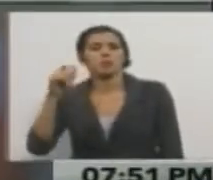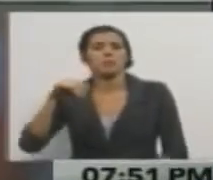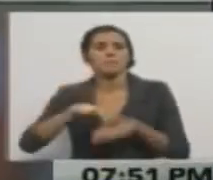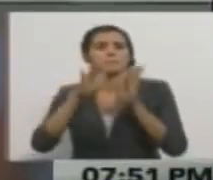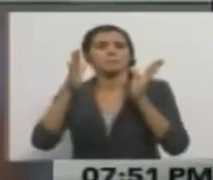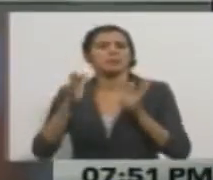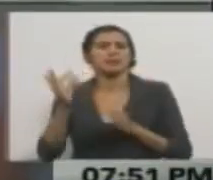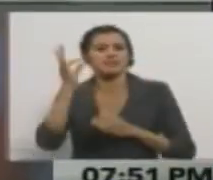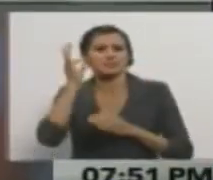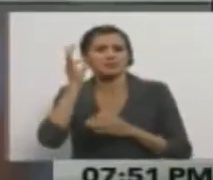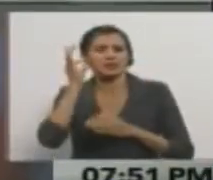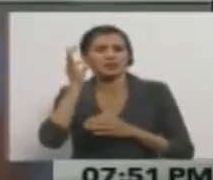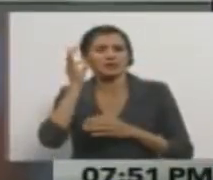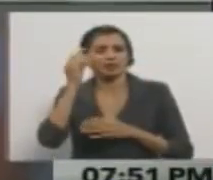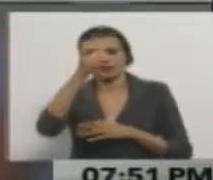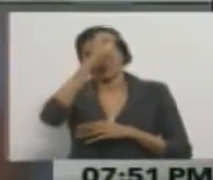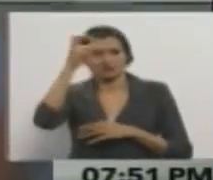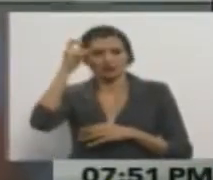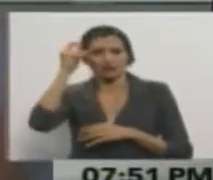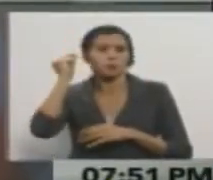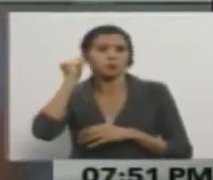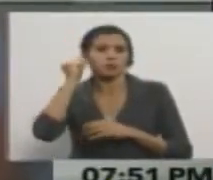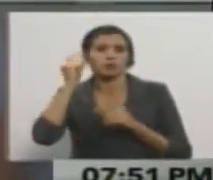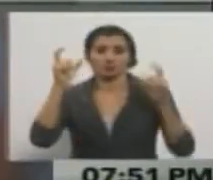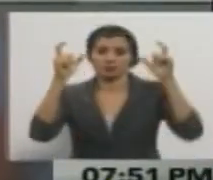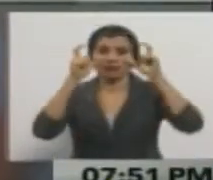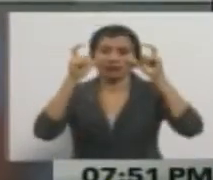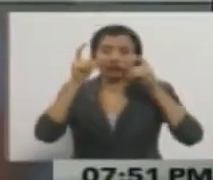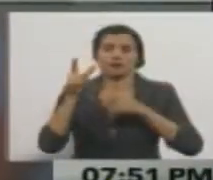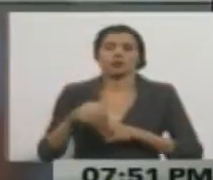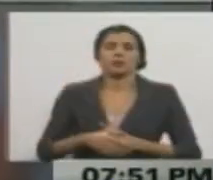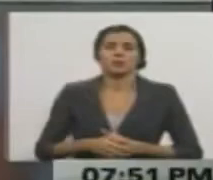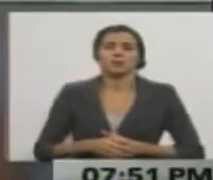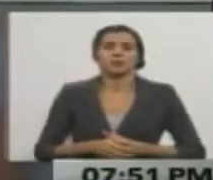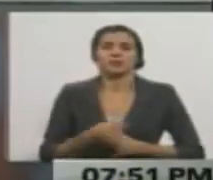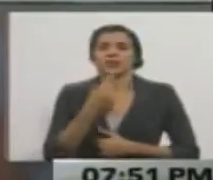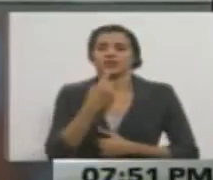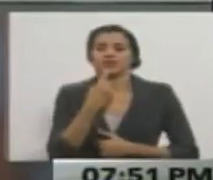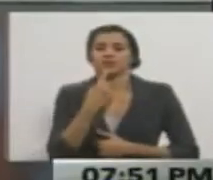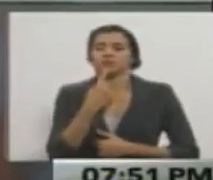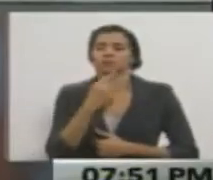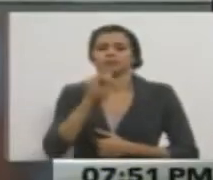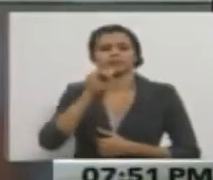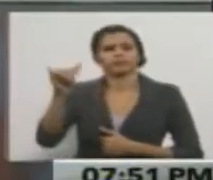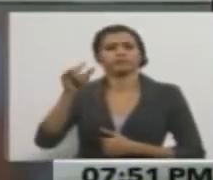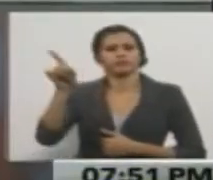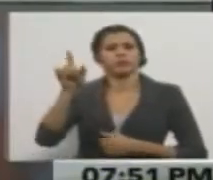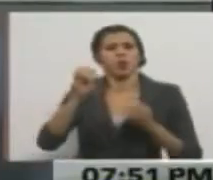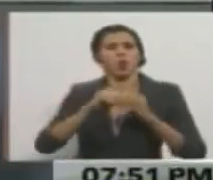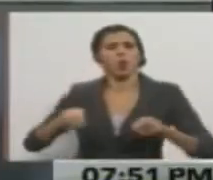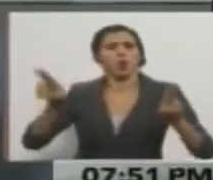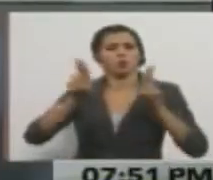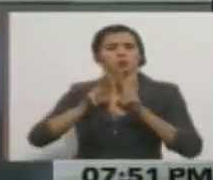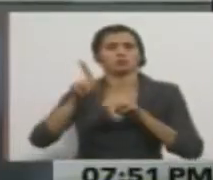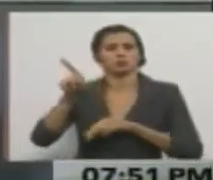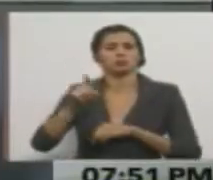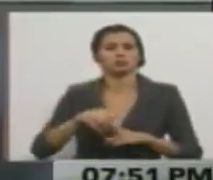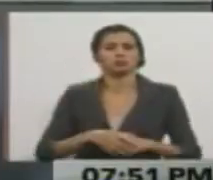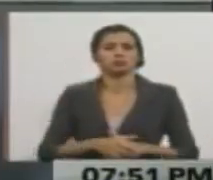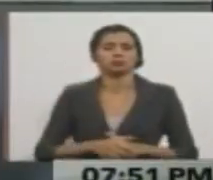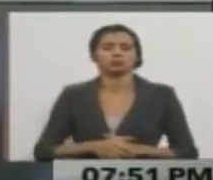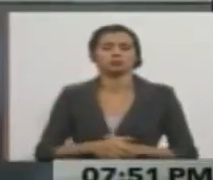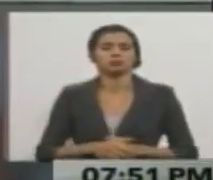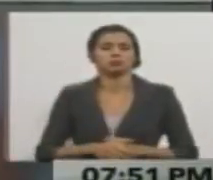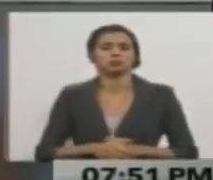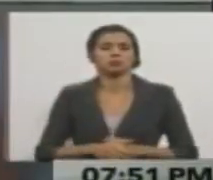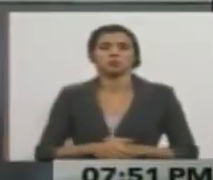República Bolivariana de Venezuela, estoy hablando de Delcy Rodríguez, denunció que la Organización de Naciones Unidas, ONU, y lo